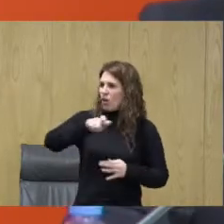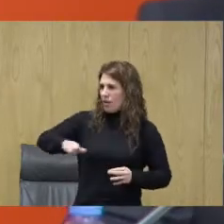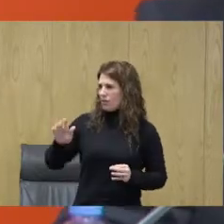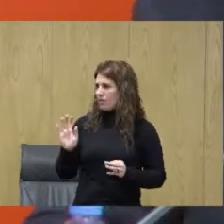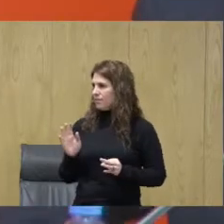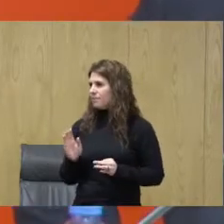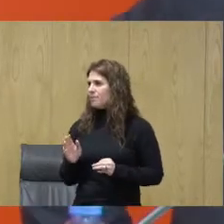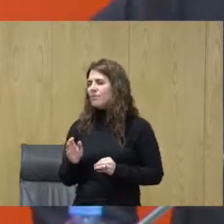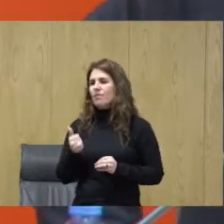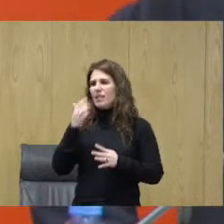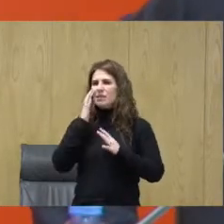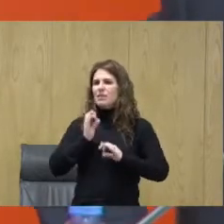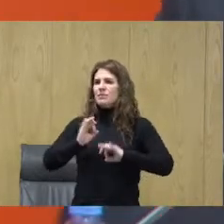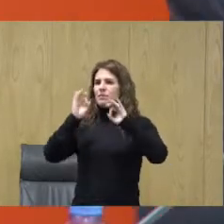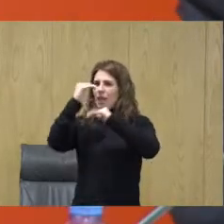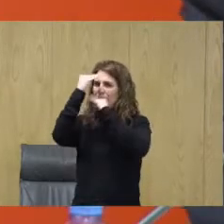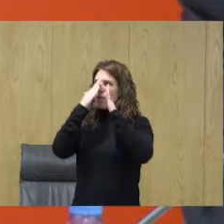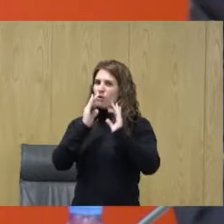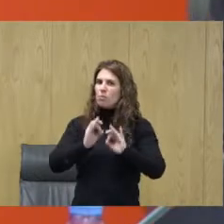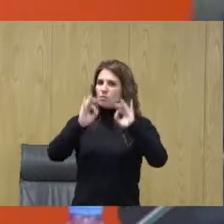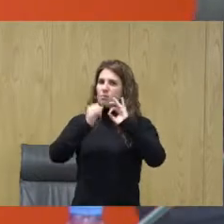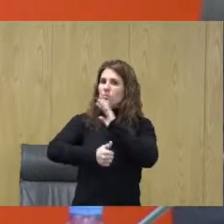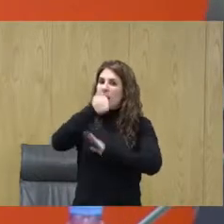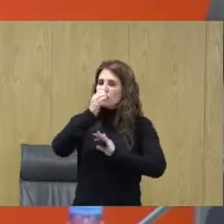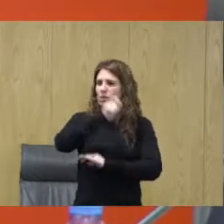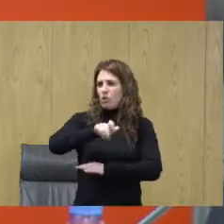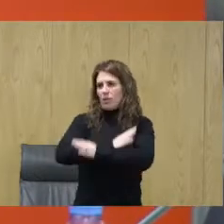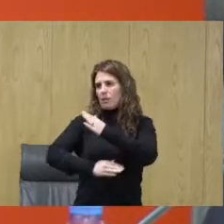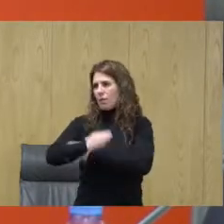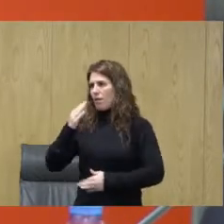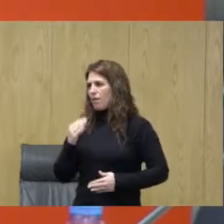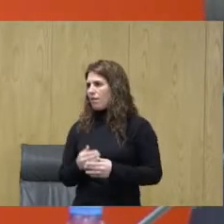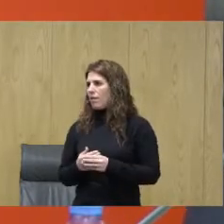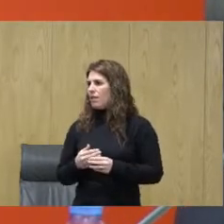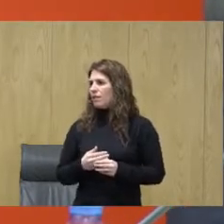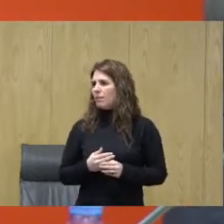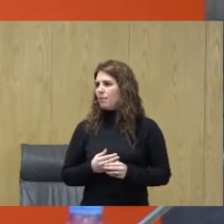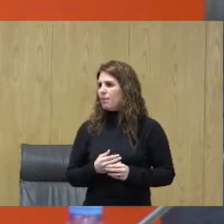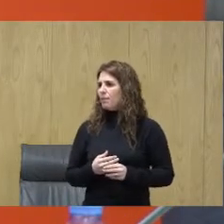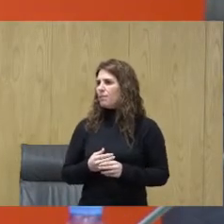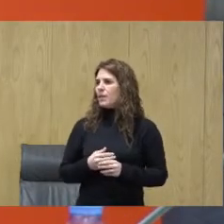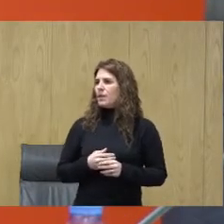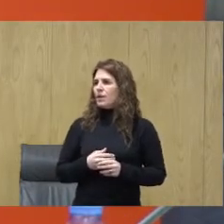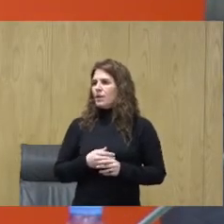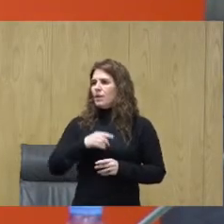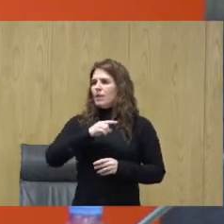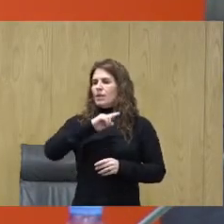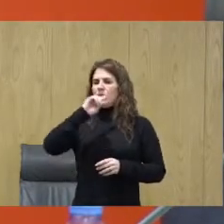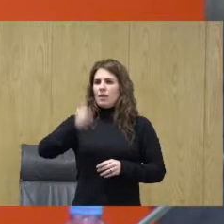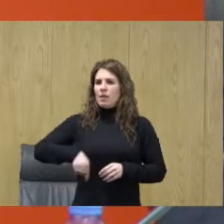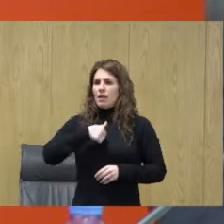pone especial atención en las personas con discapacidad. Saludar a todo el mundo, no voy